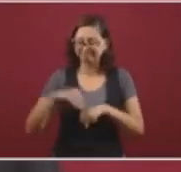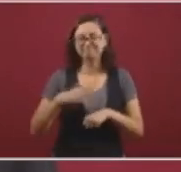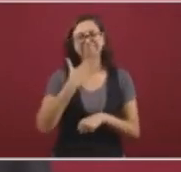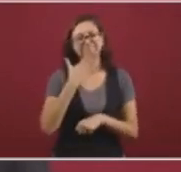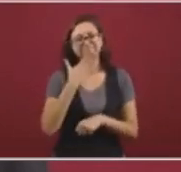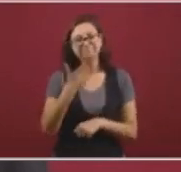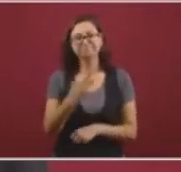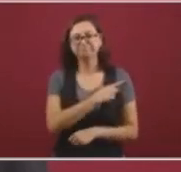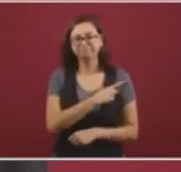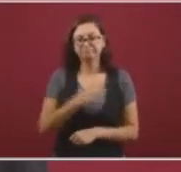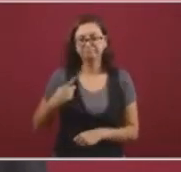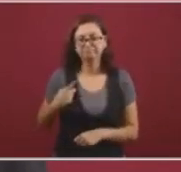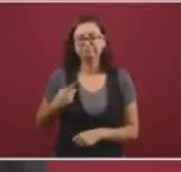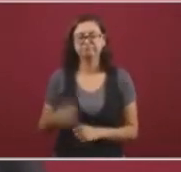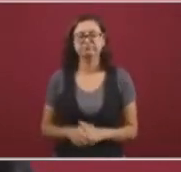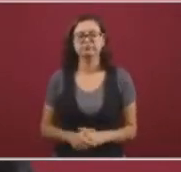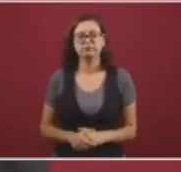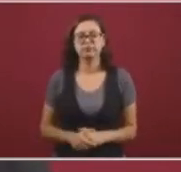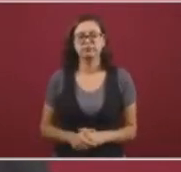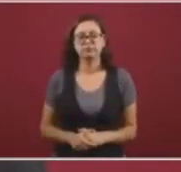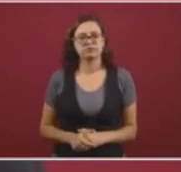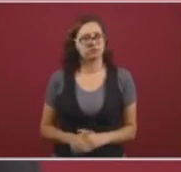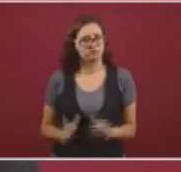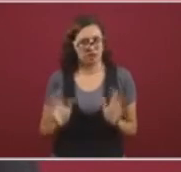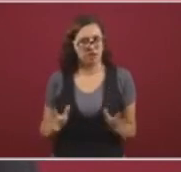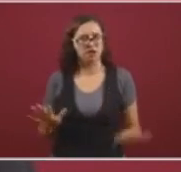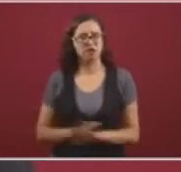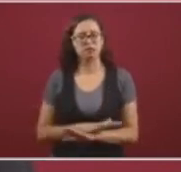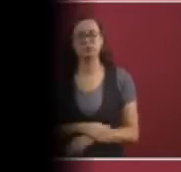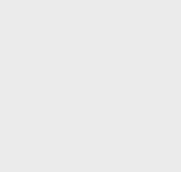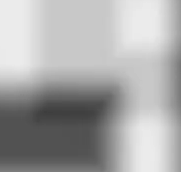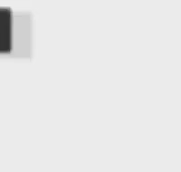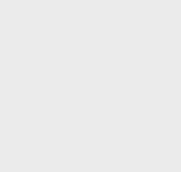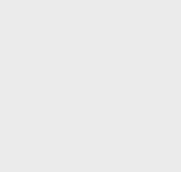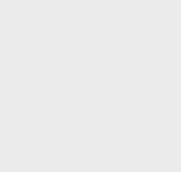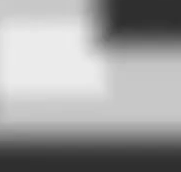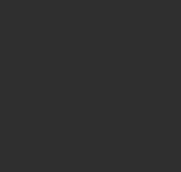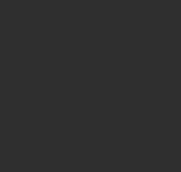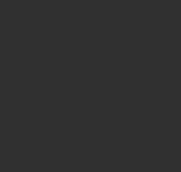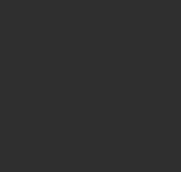¿Ya cambió esto? ¿Ahorita usted?